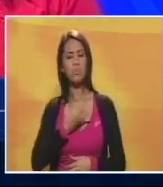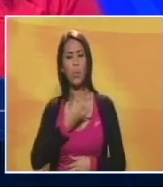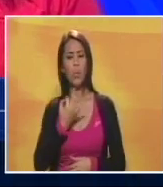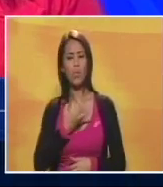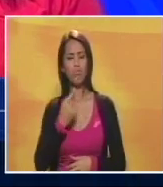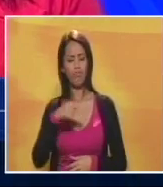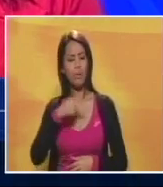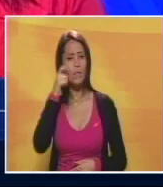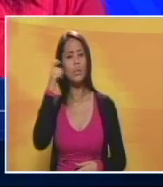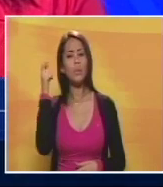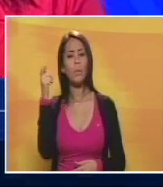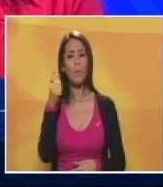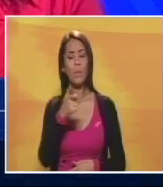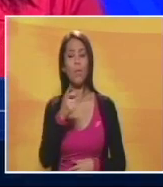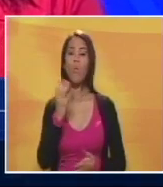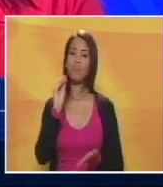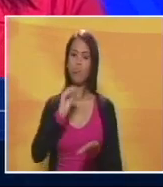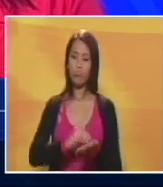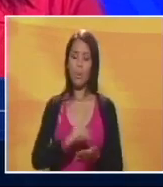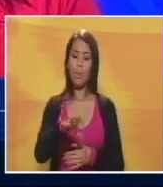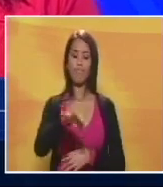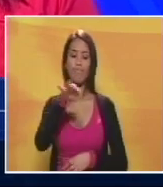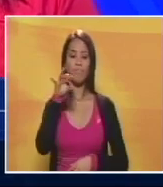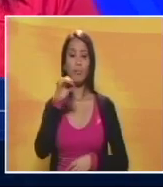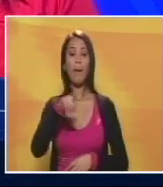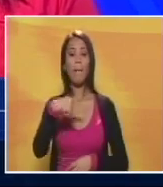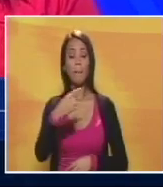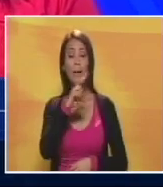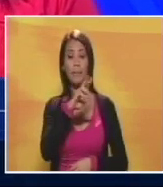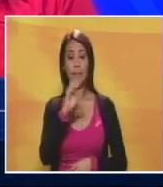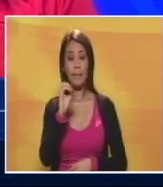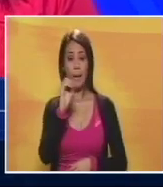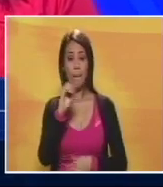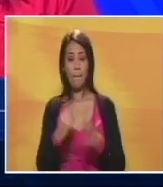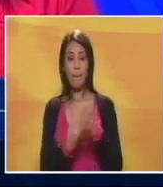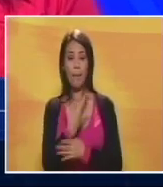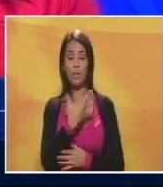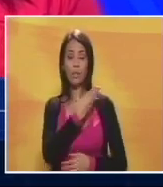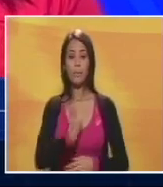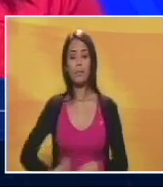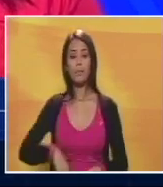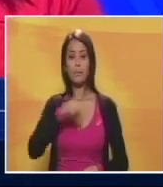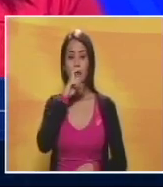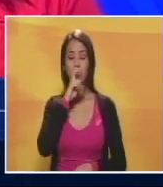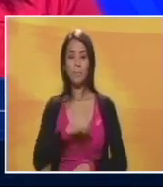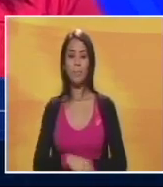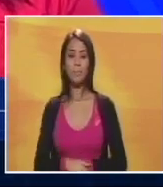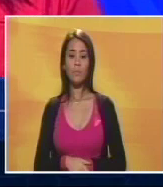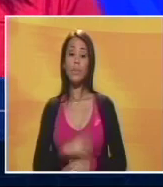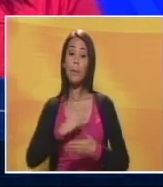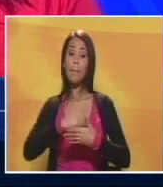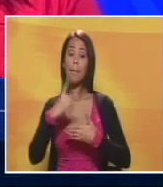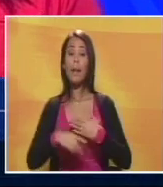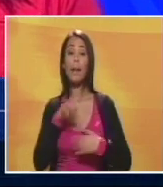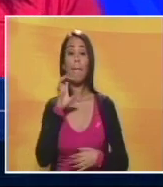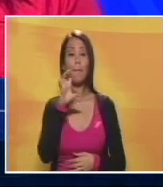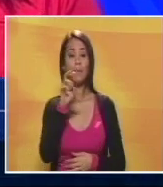este pueblo nuevamente va a elegir el próximo 20 de mayo a Nicolás Maduro. Que el Plan de la Patria